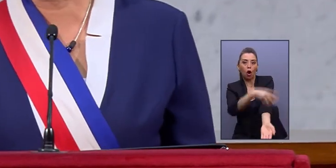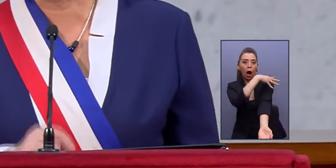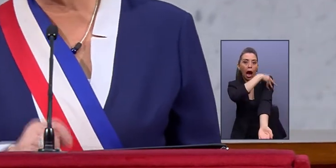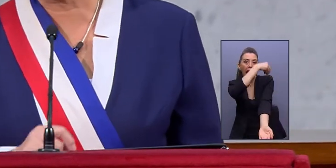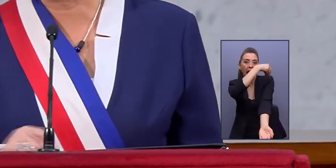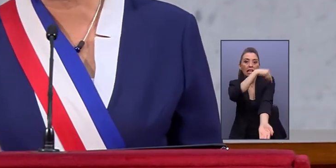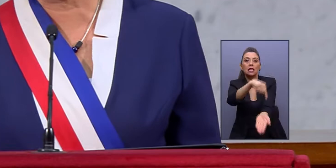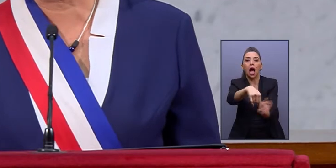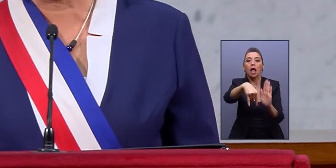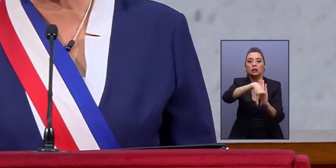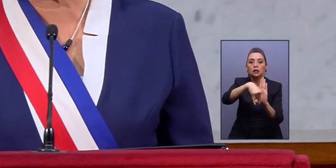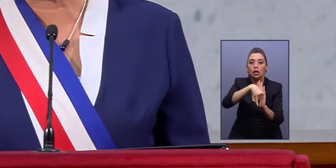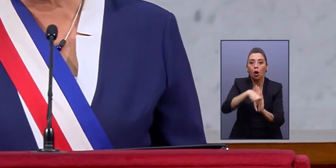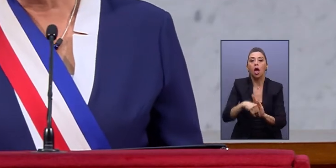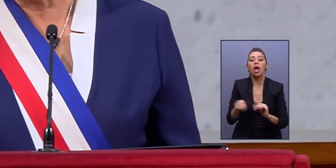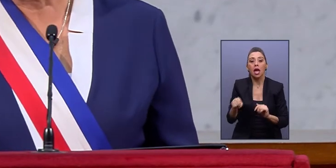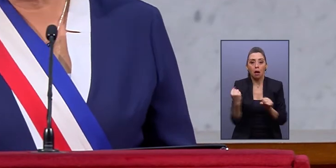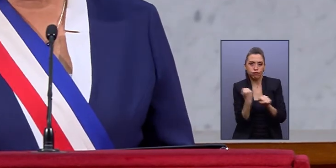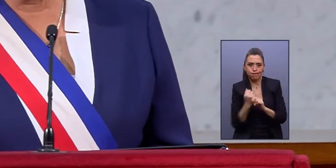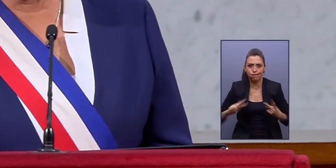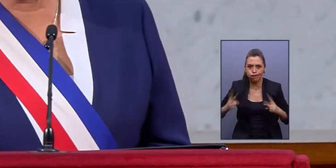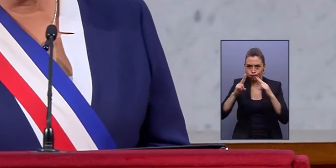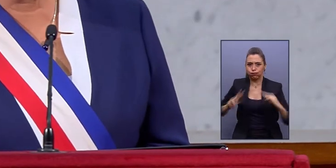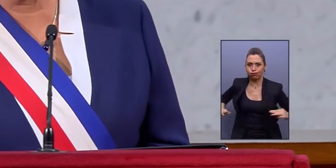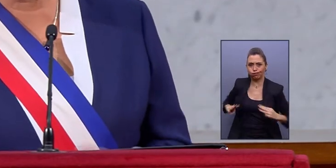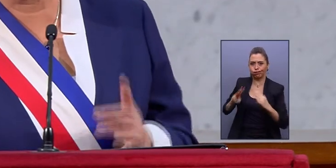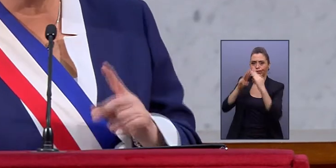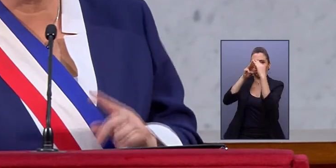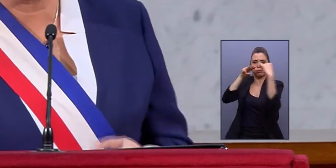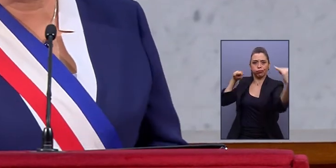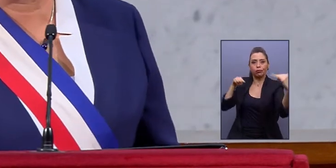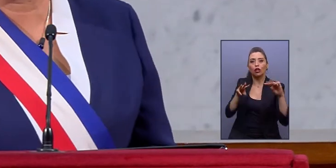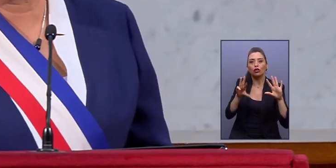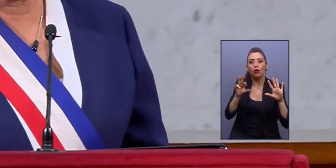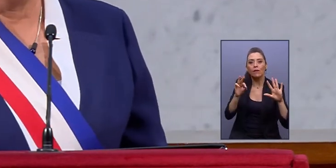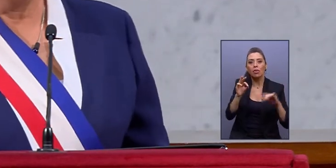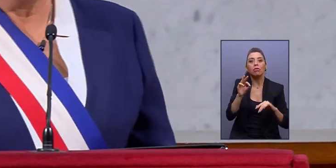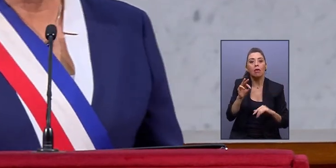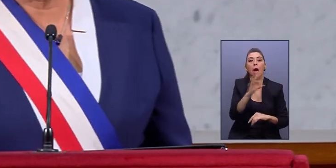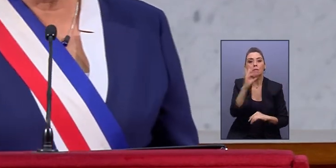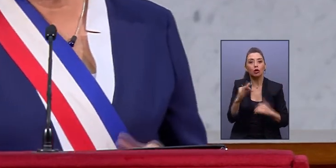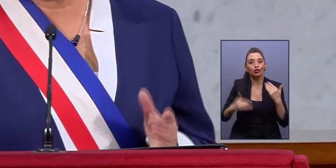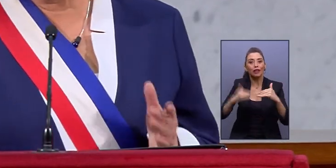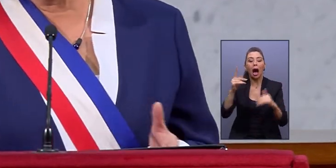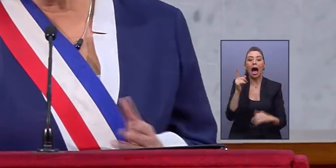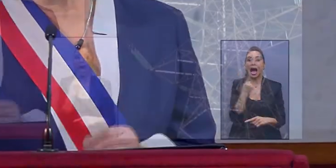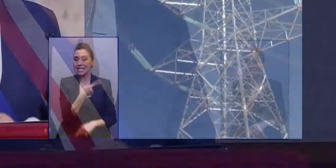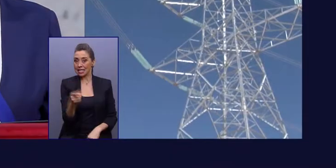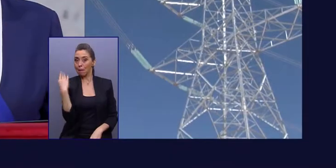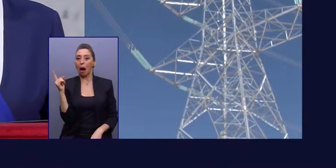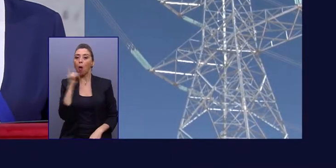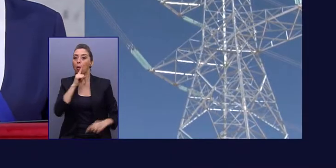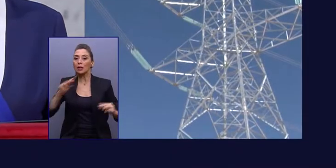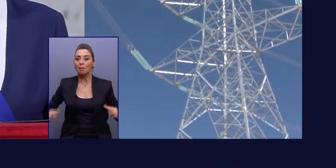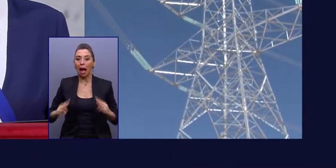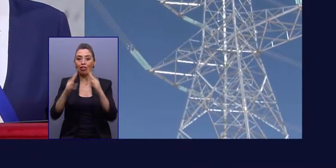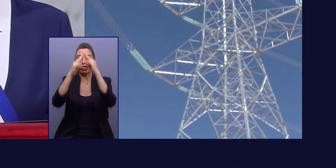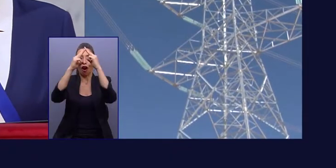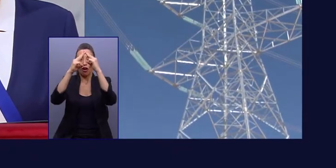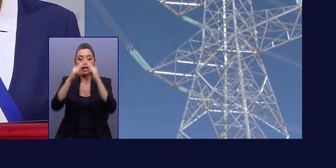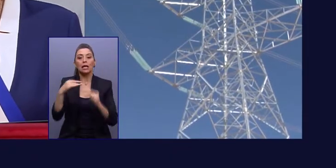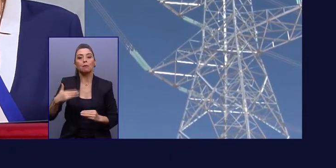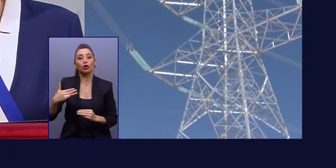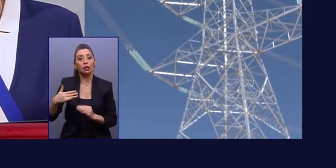proyecto lleva un 90% de avance y la semana pasada se puso la última torre. También es fundamental el proyecto